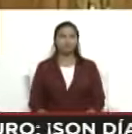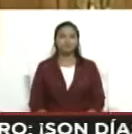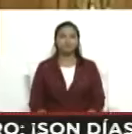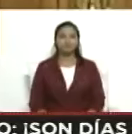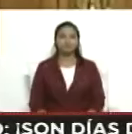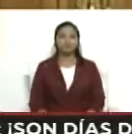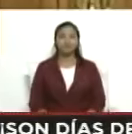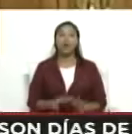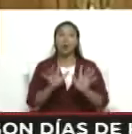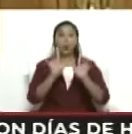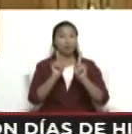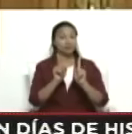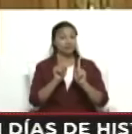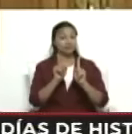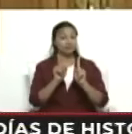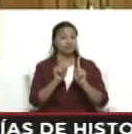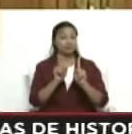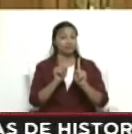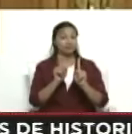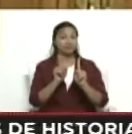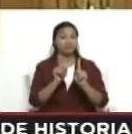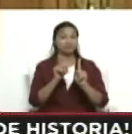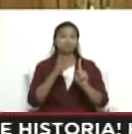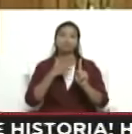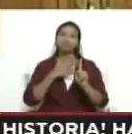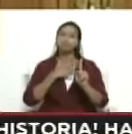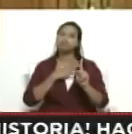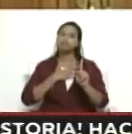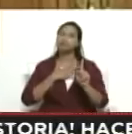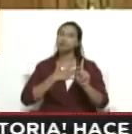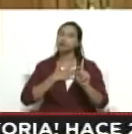11. Yo salgo en la mañana